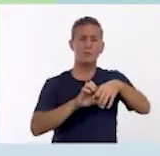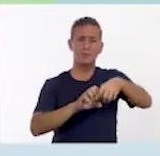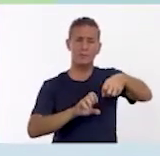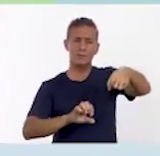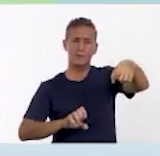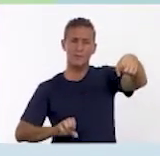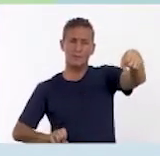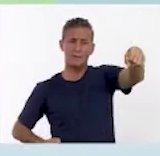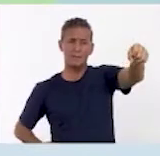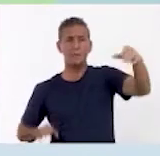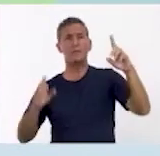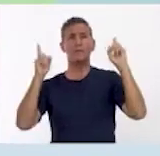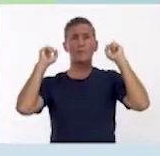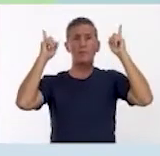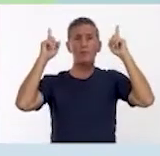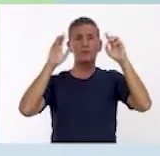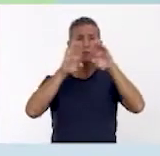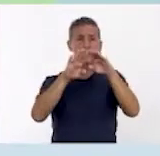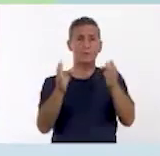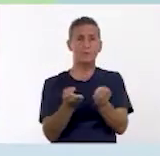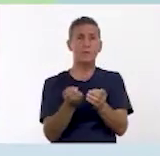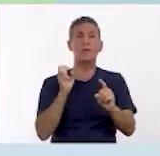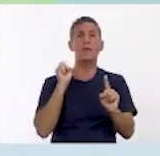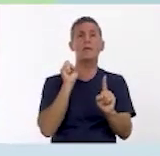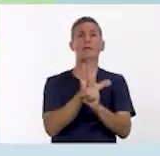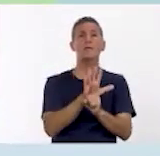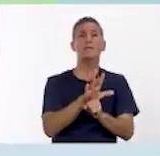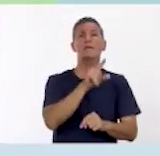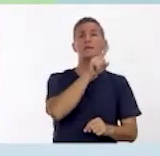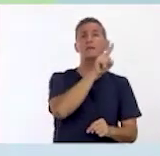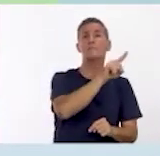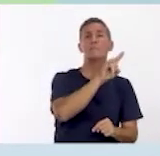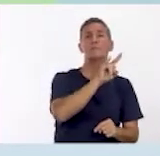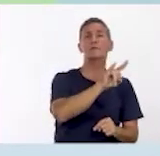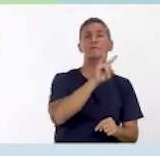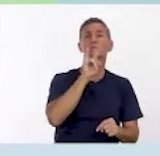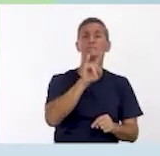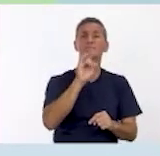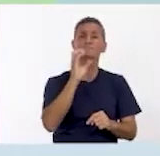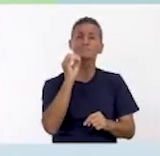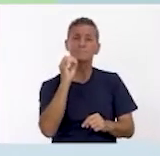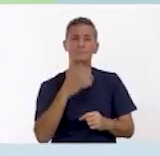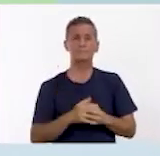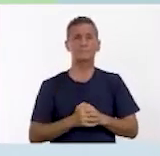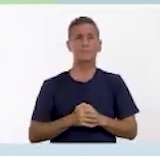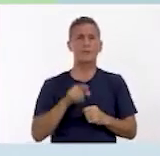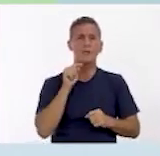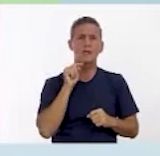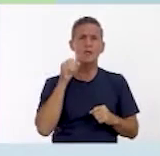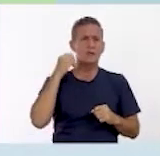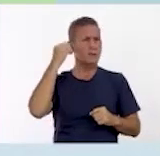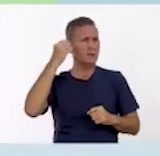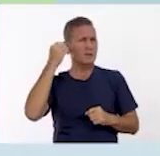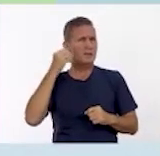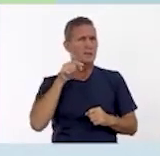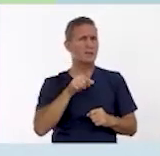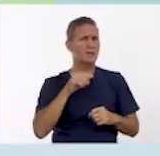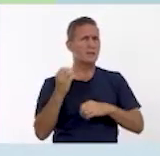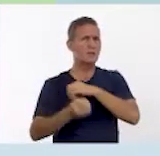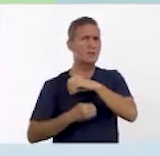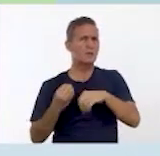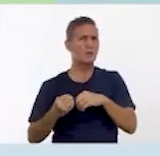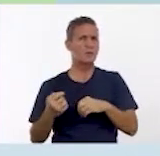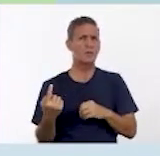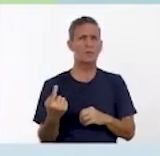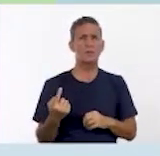los cambios producidos en el mapa político del mundo a partir de 1990. Pero para analizar esos cambios que se